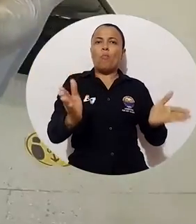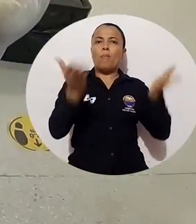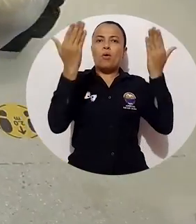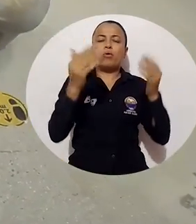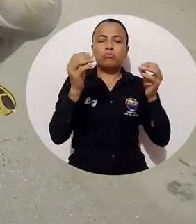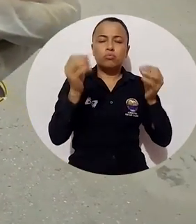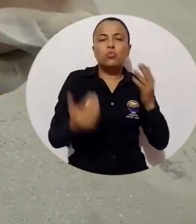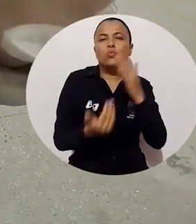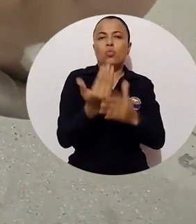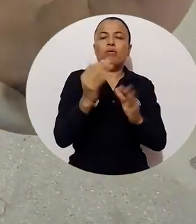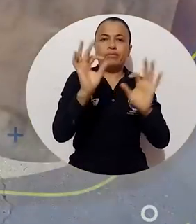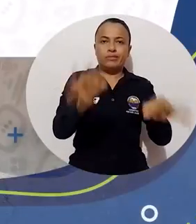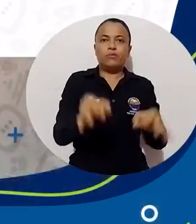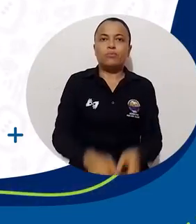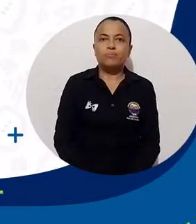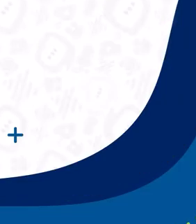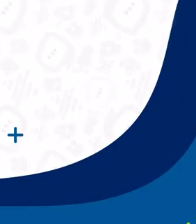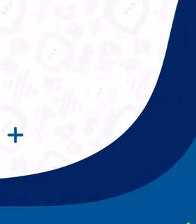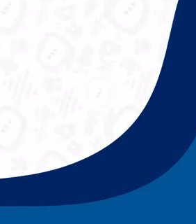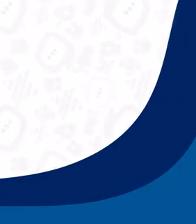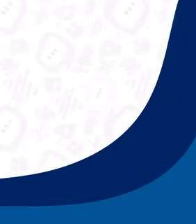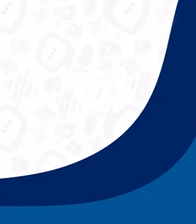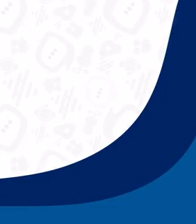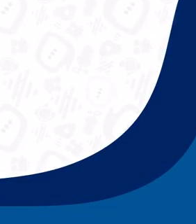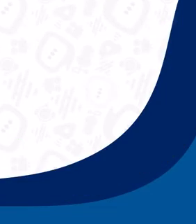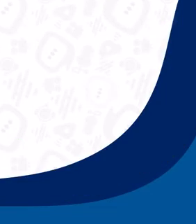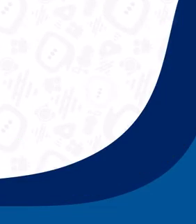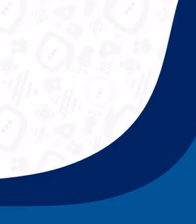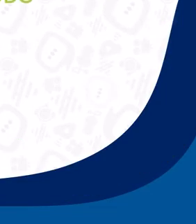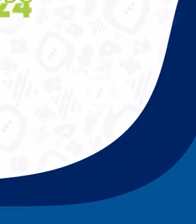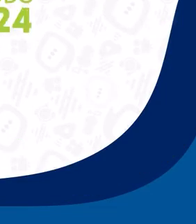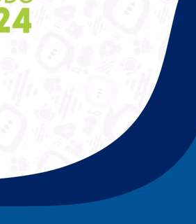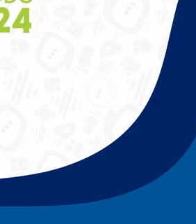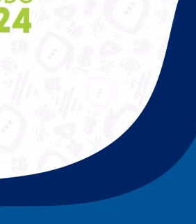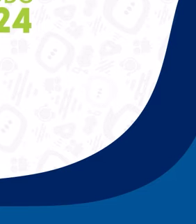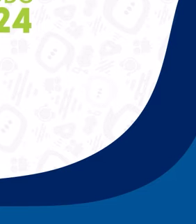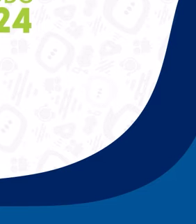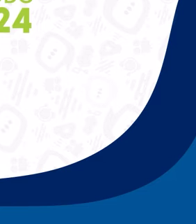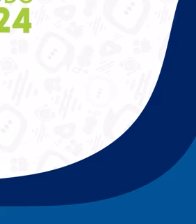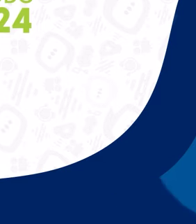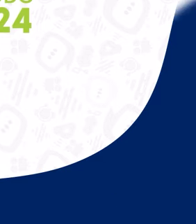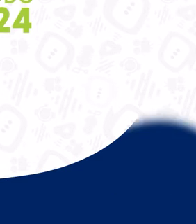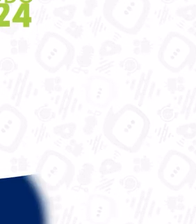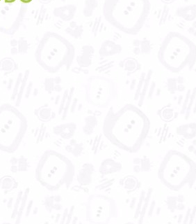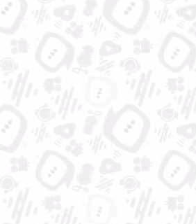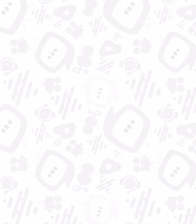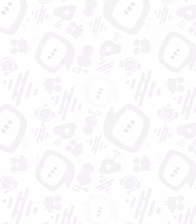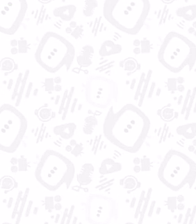Aún más incluyente e innovador.